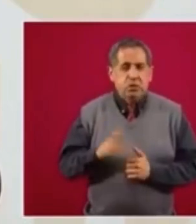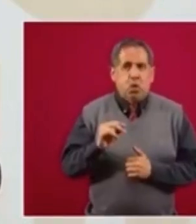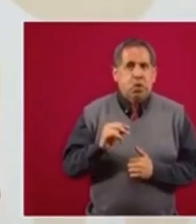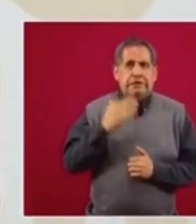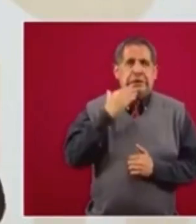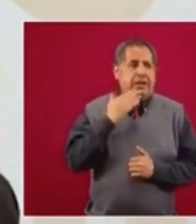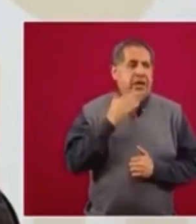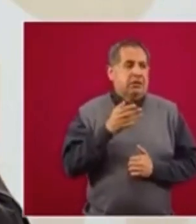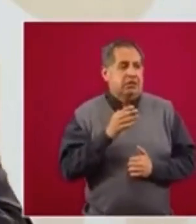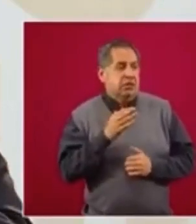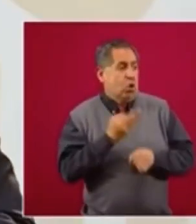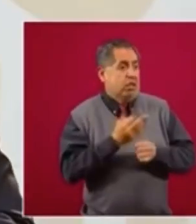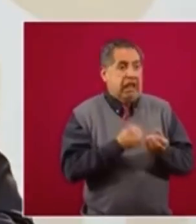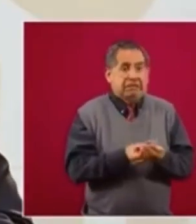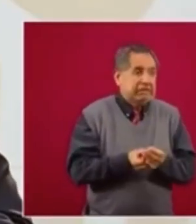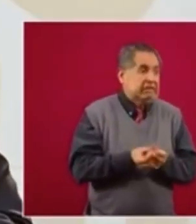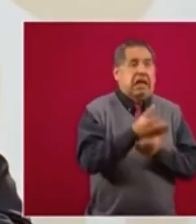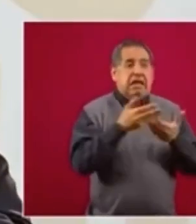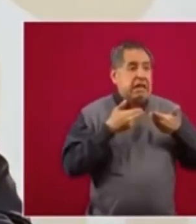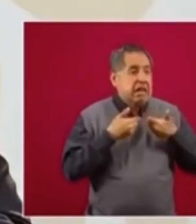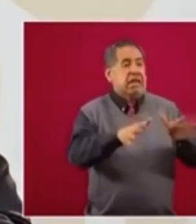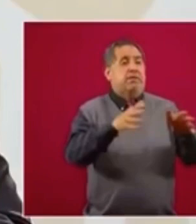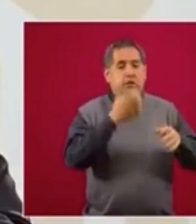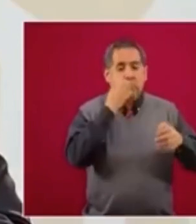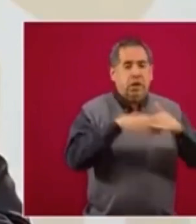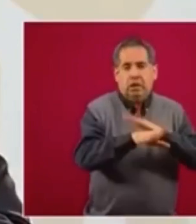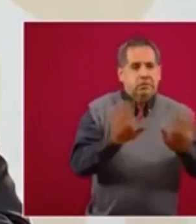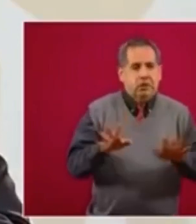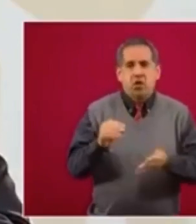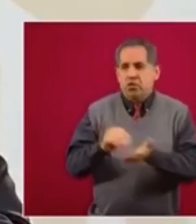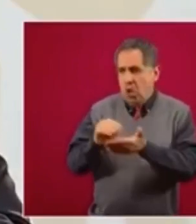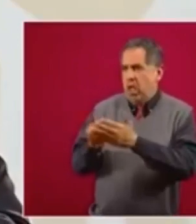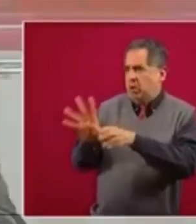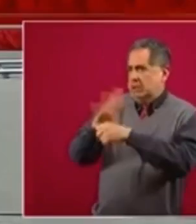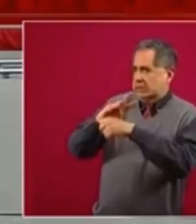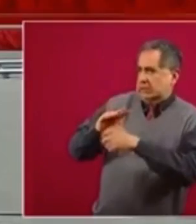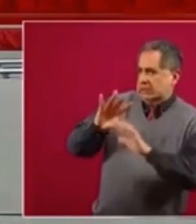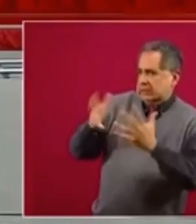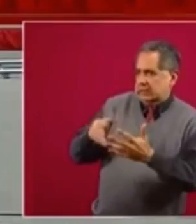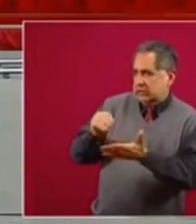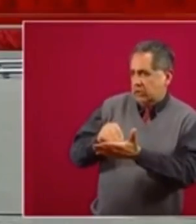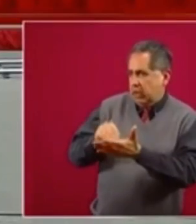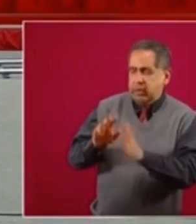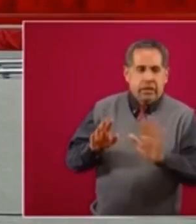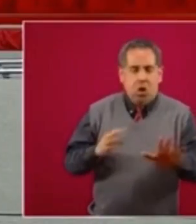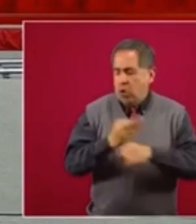viable por las condiciones de la evolución de la pandemia en México regresar a clases